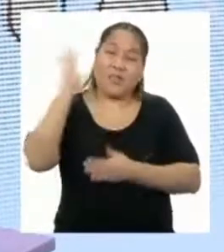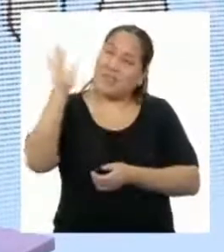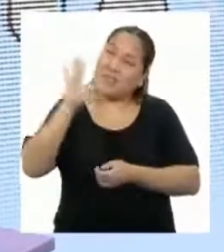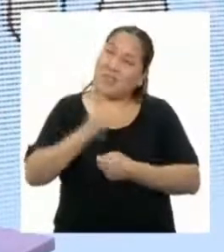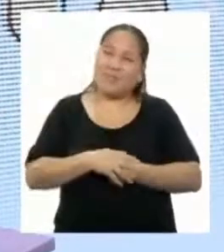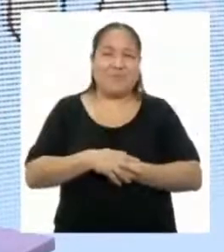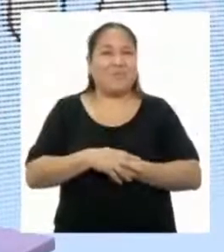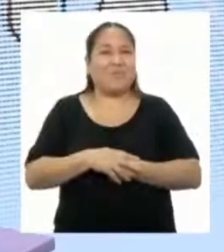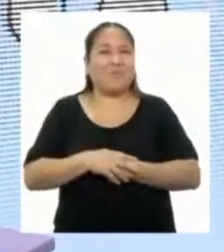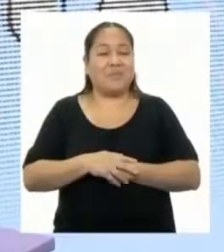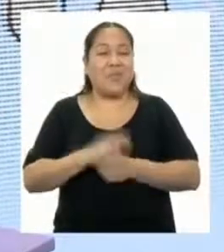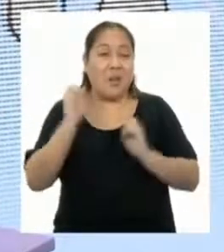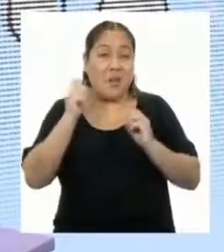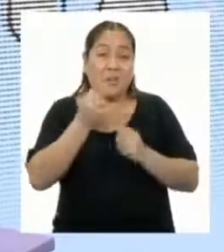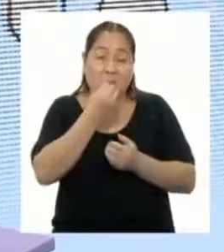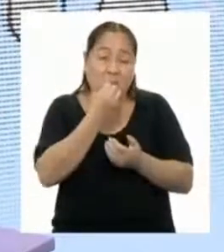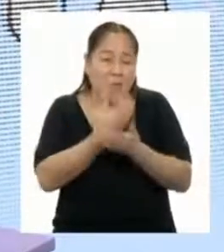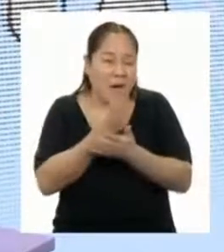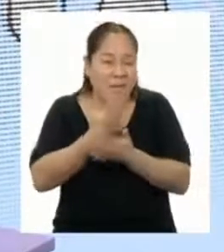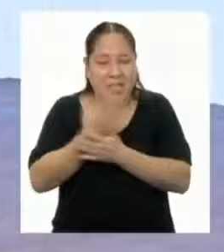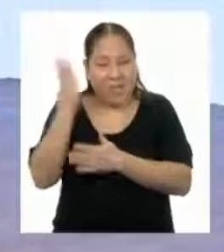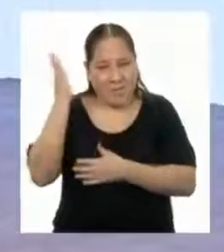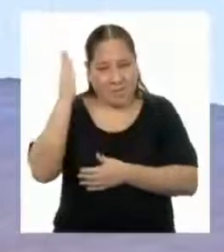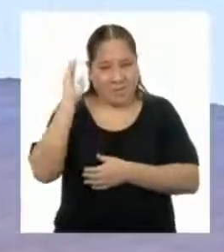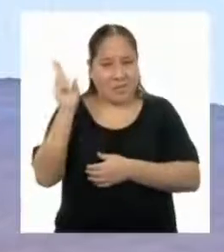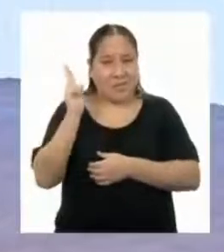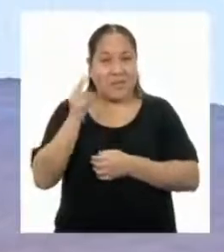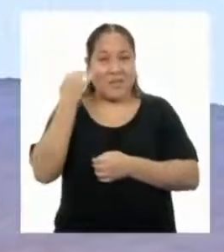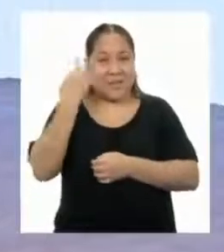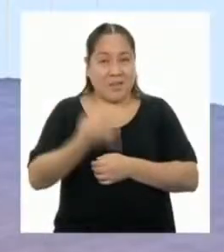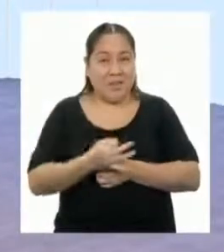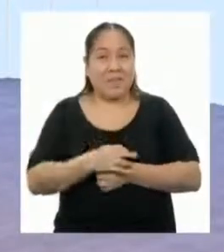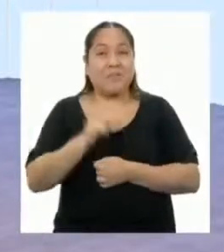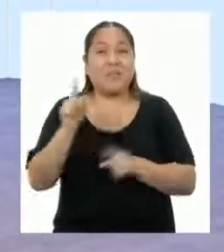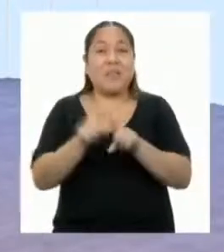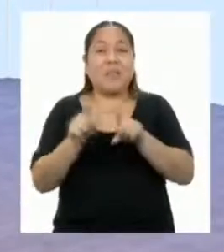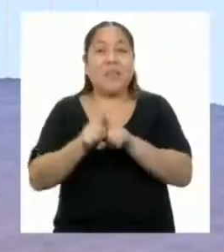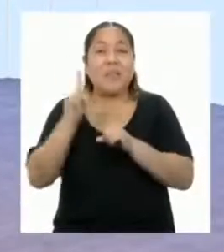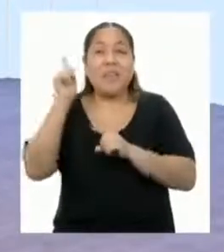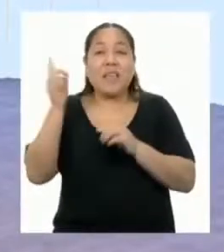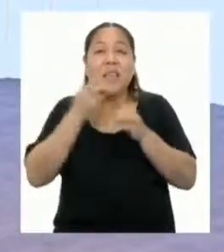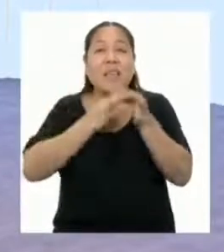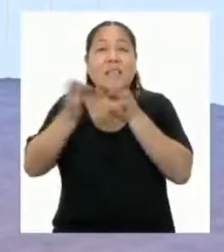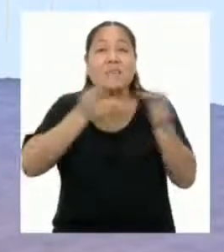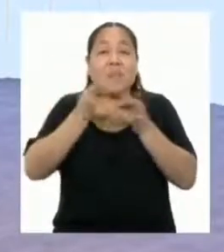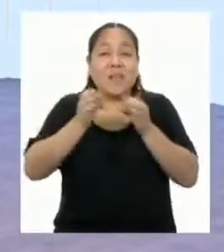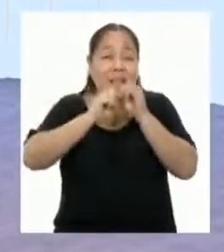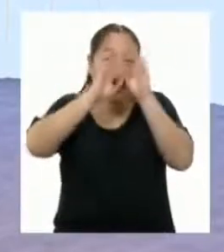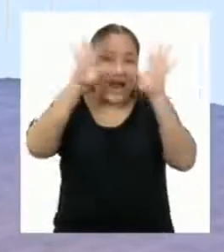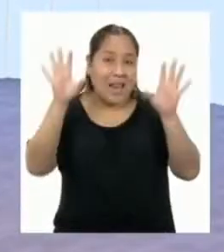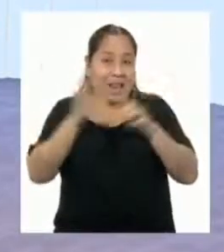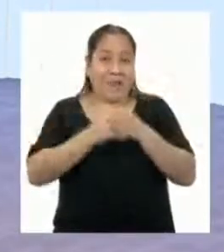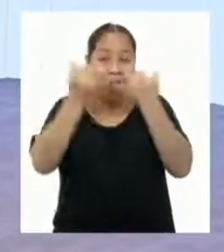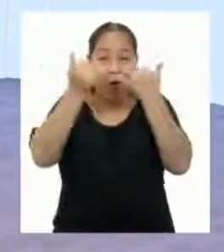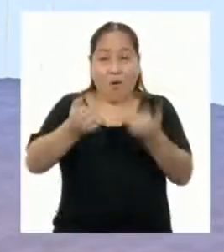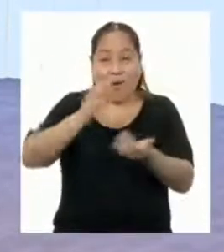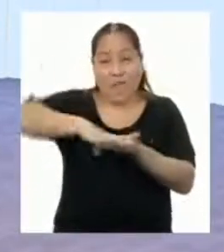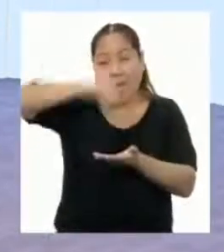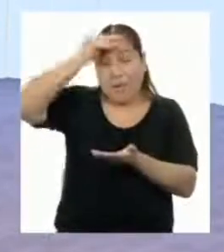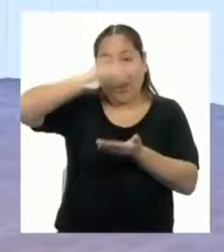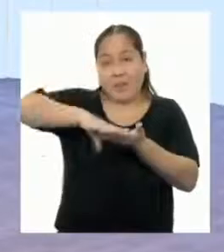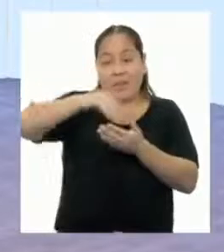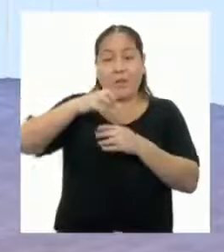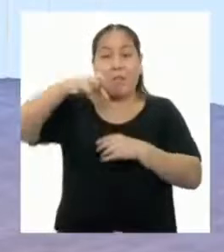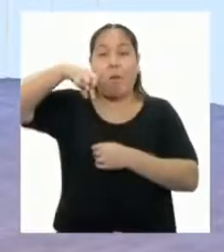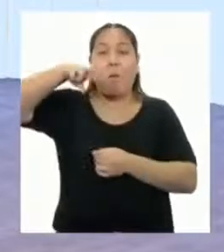chau. Bien buena la profesora, ¿no? Además, que explica todo muy bien. El día de hoy aprendimos sobre